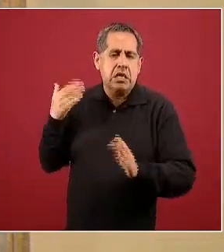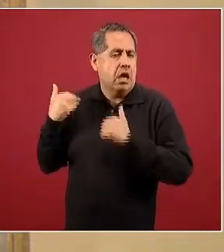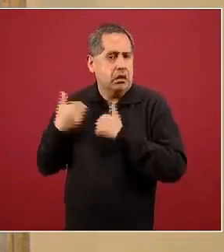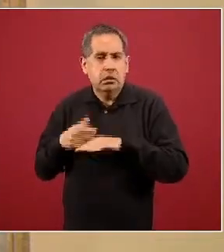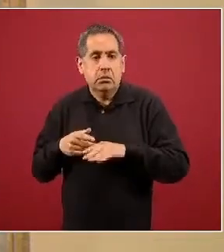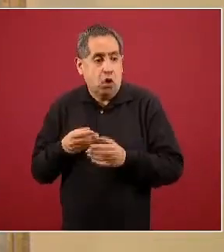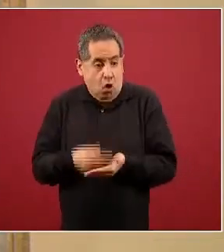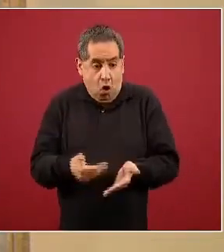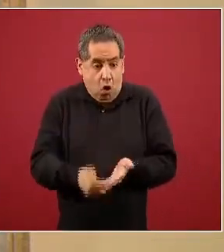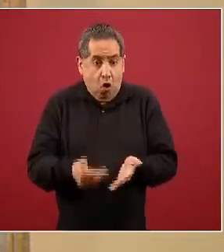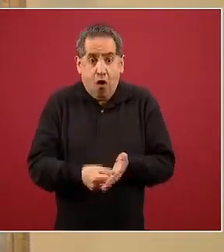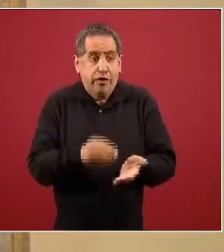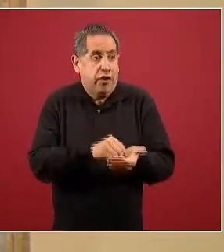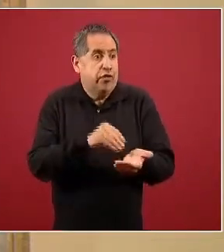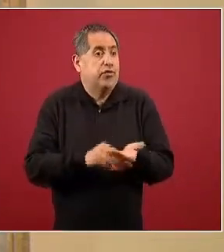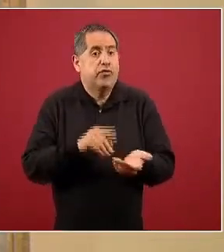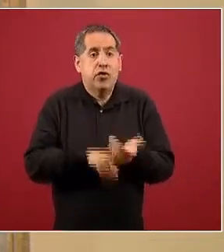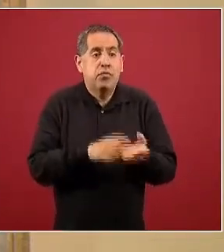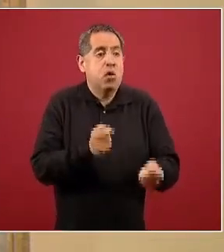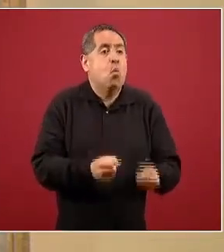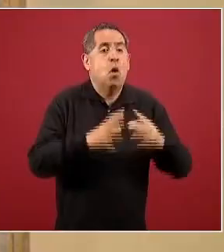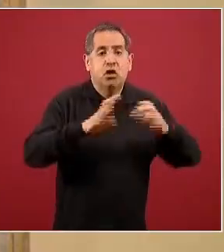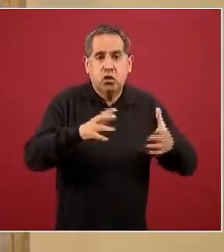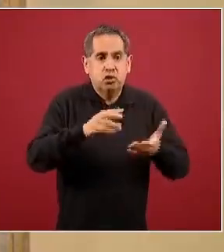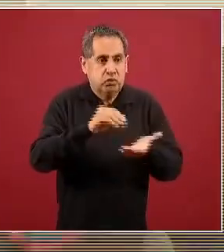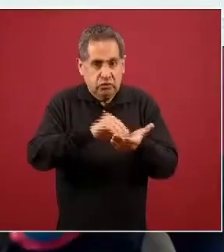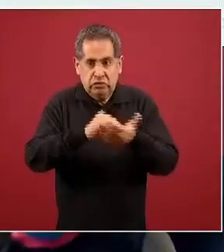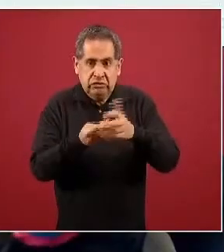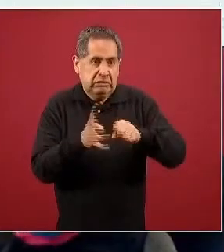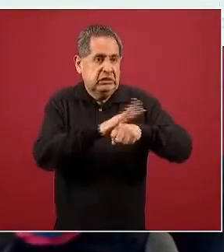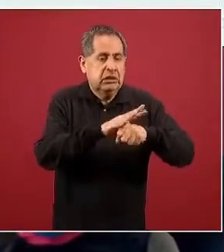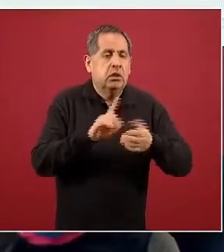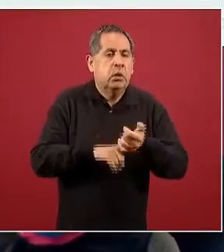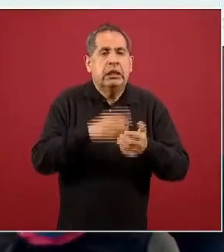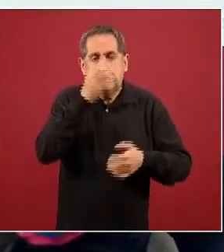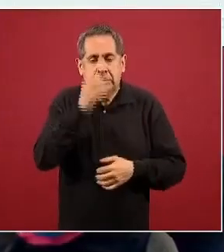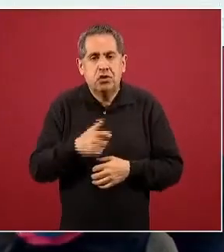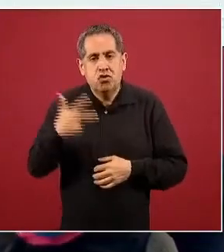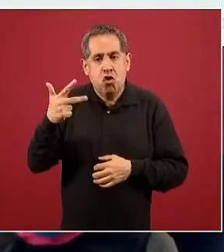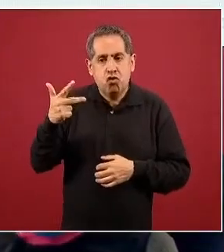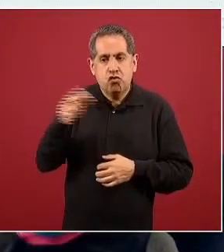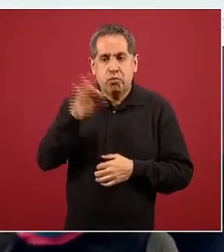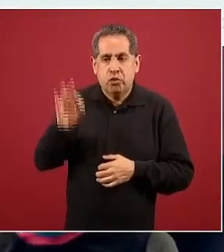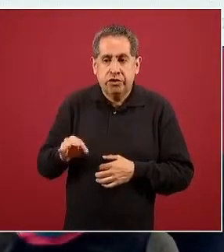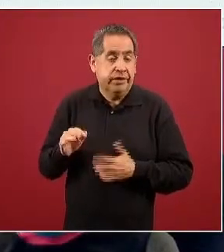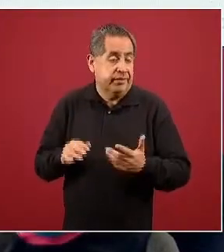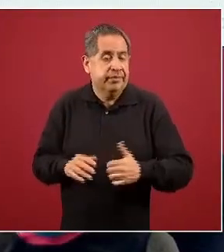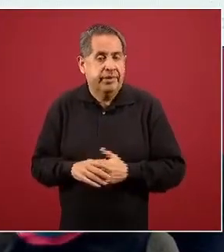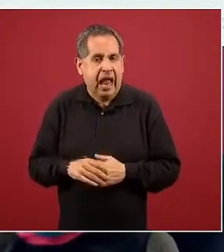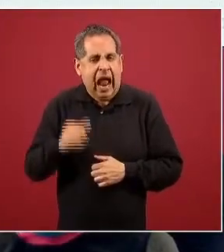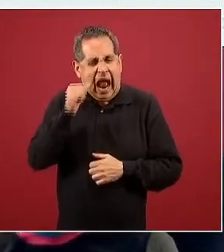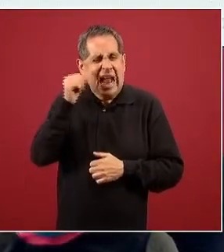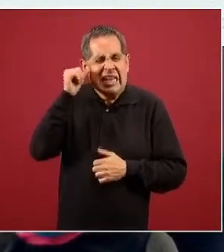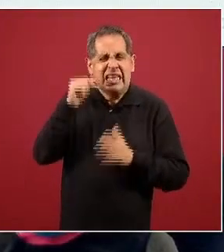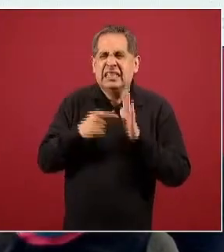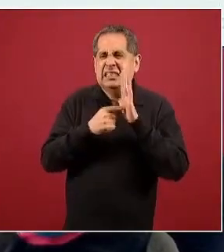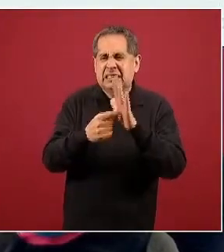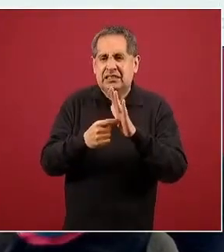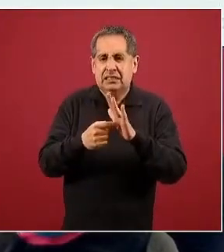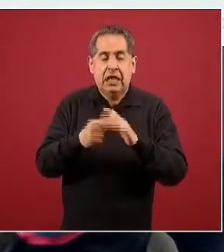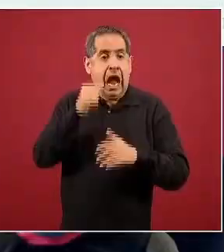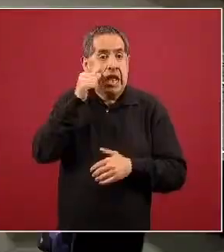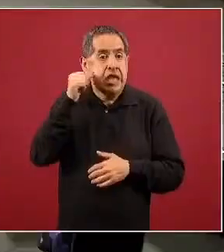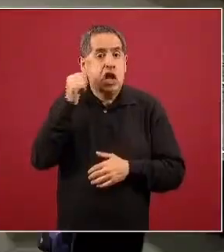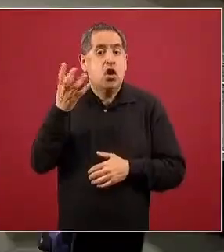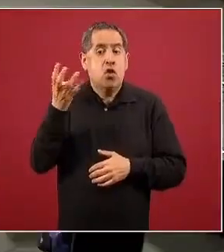o que lamentablemente ya fallecieron, pero la epidemia activa es el 8%. Ayer presentamos otro número,